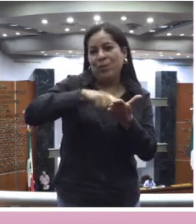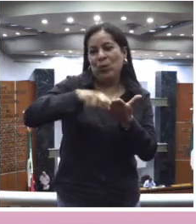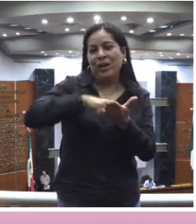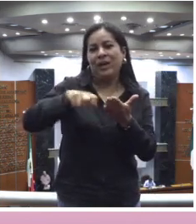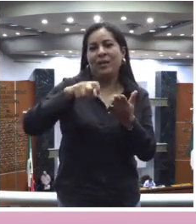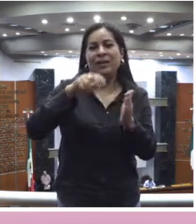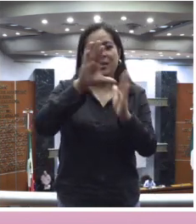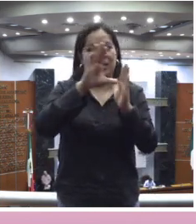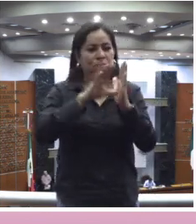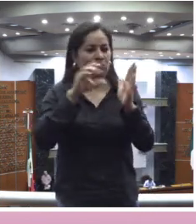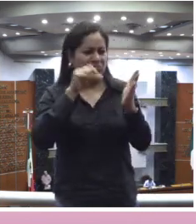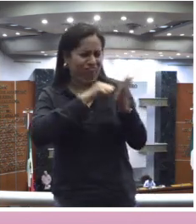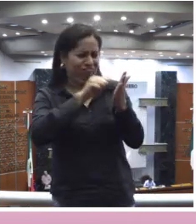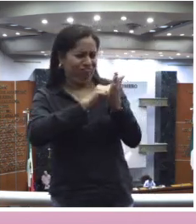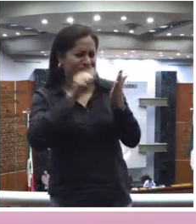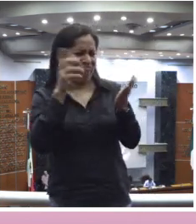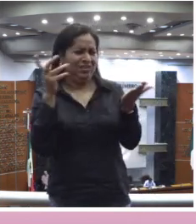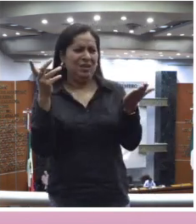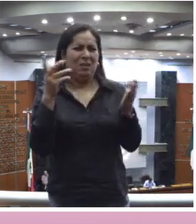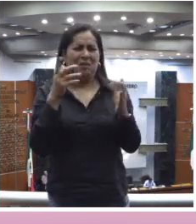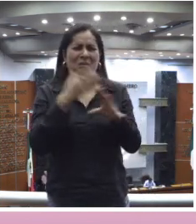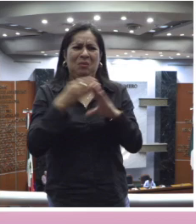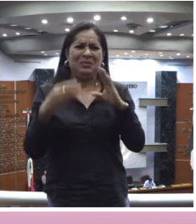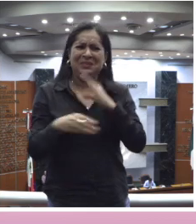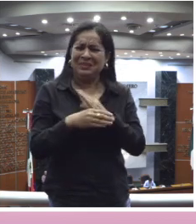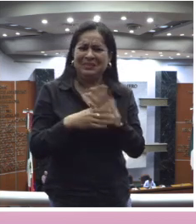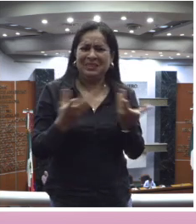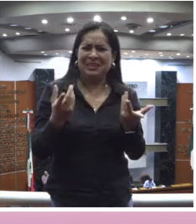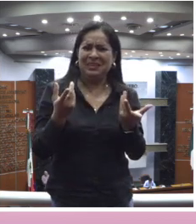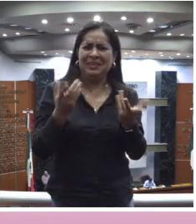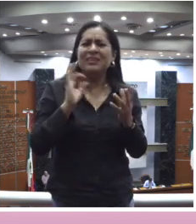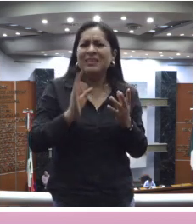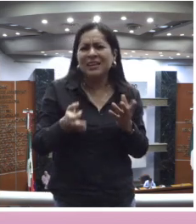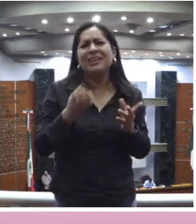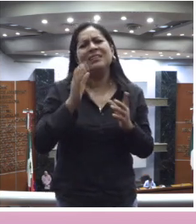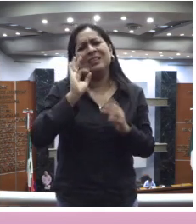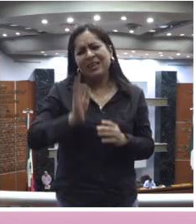partes que el constituyente permanente aprobó.